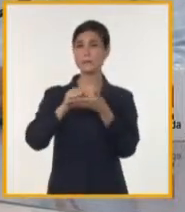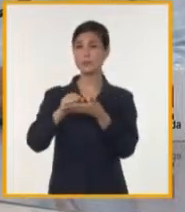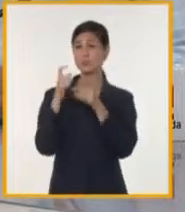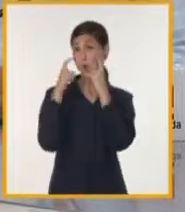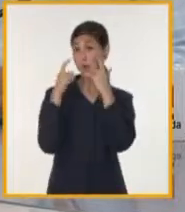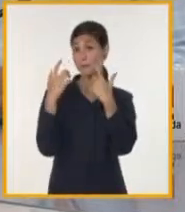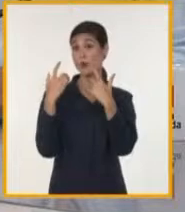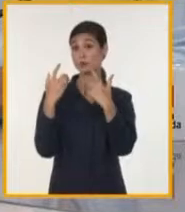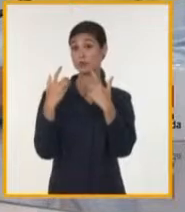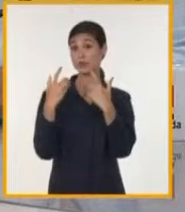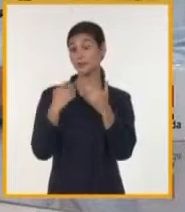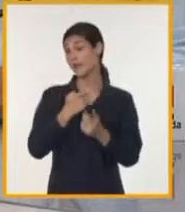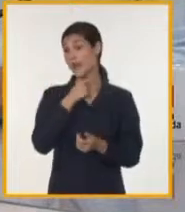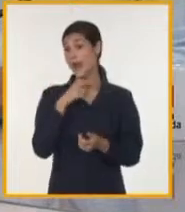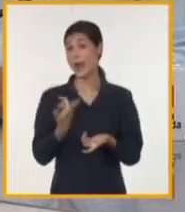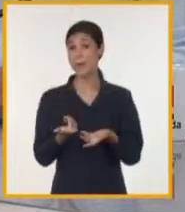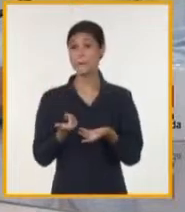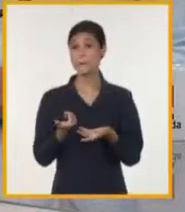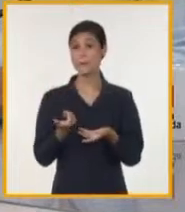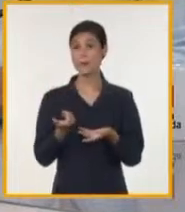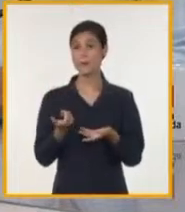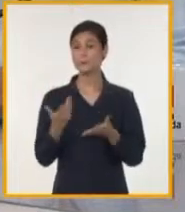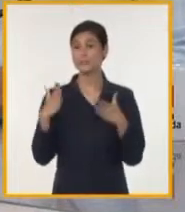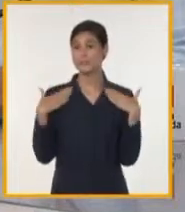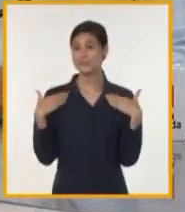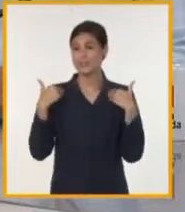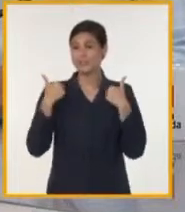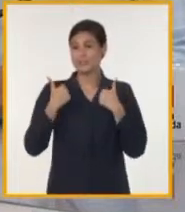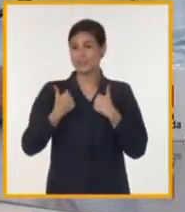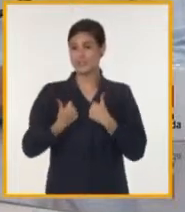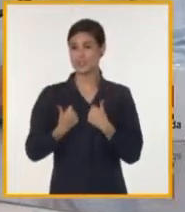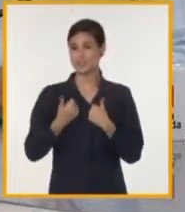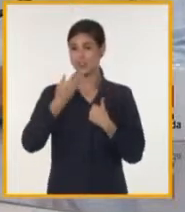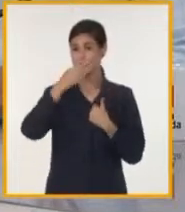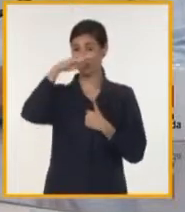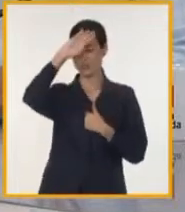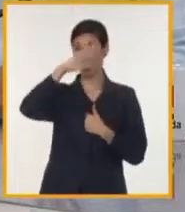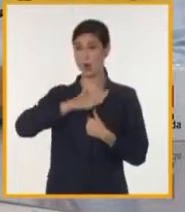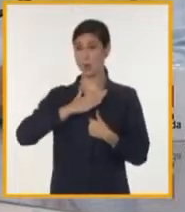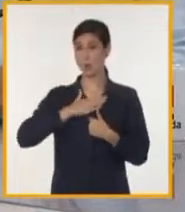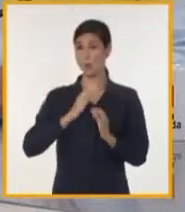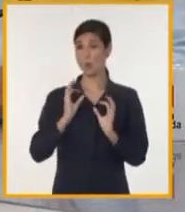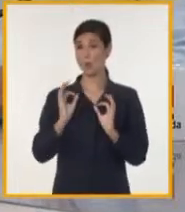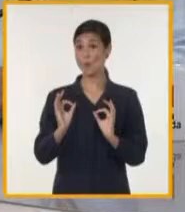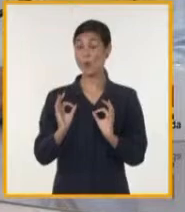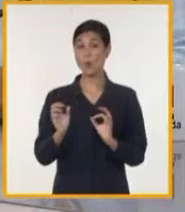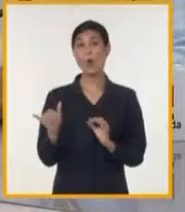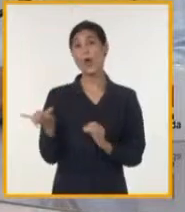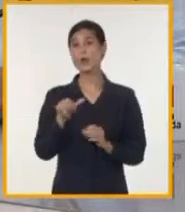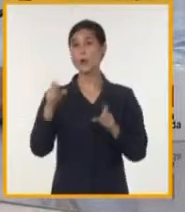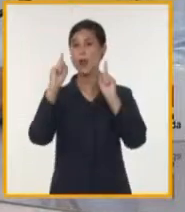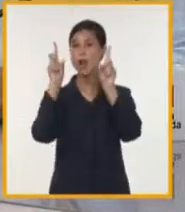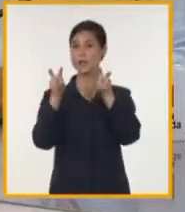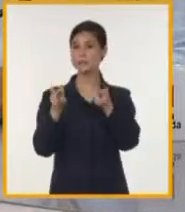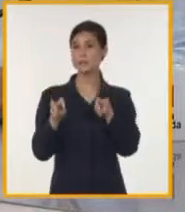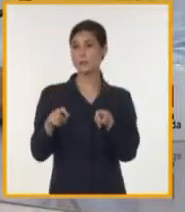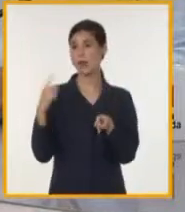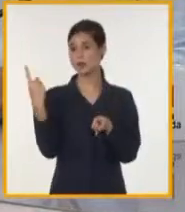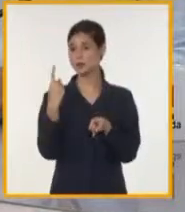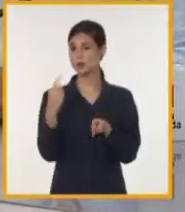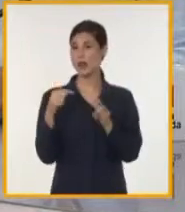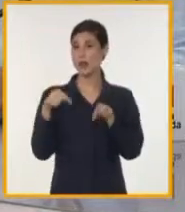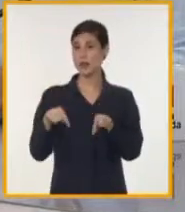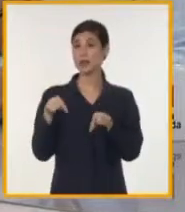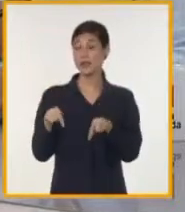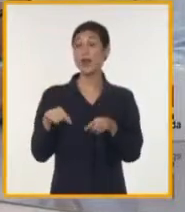dirección del país, de lo que solicita. La transportación de la Asamblea Nacional son hechas siempre por la empresa de